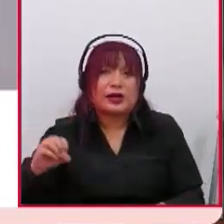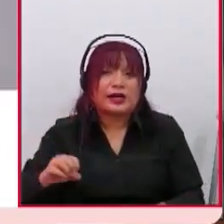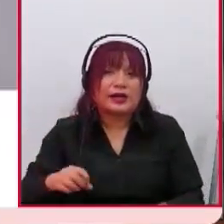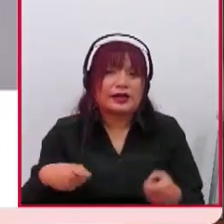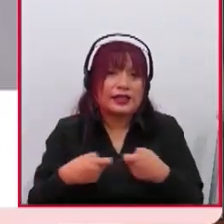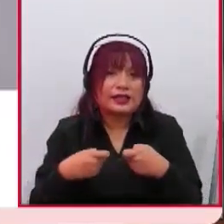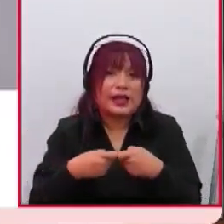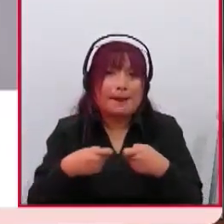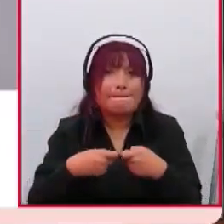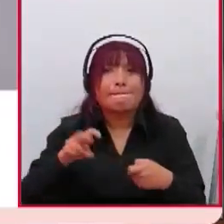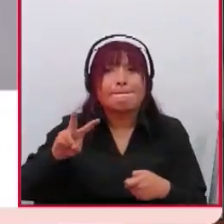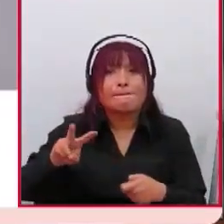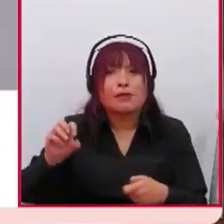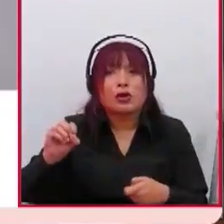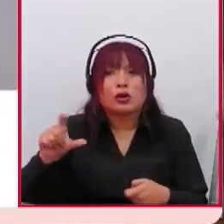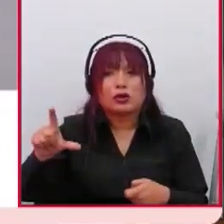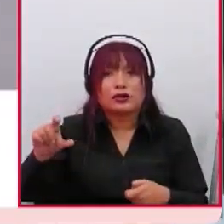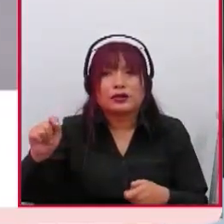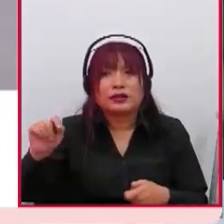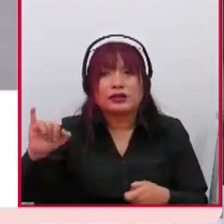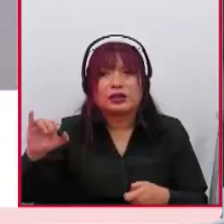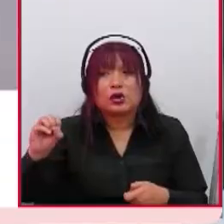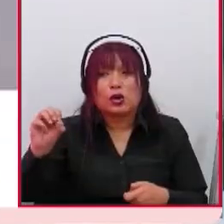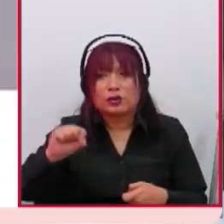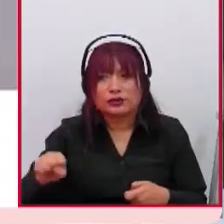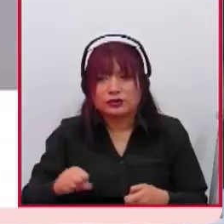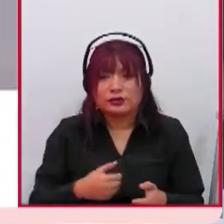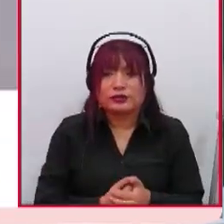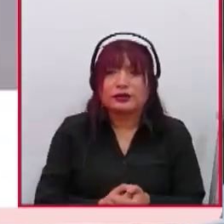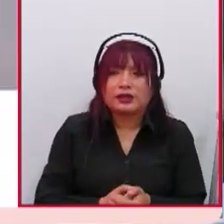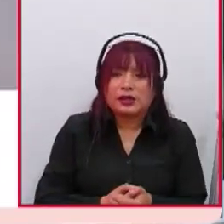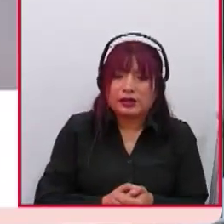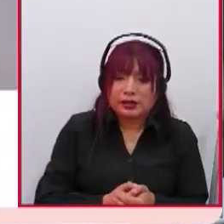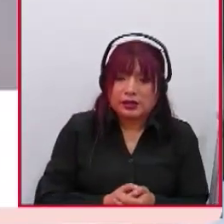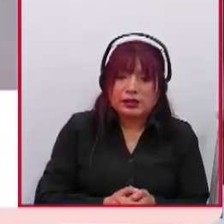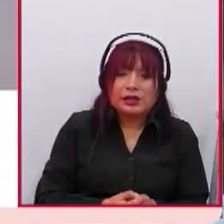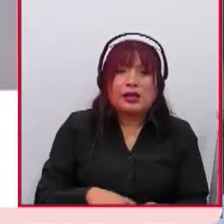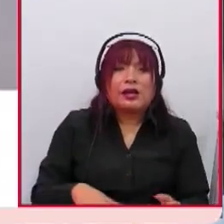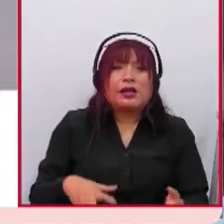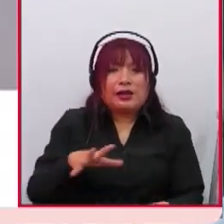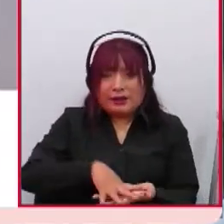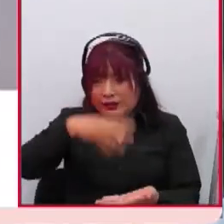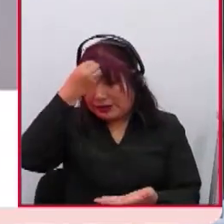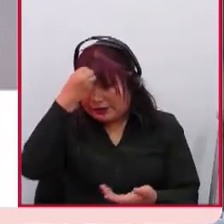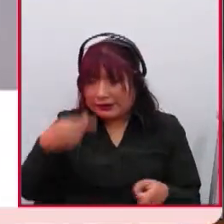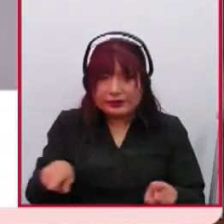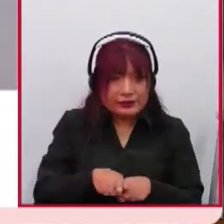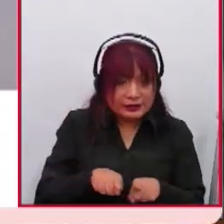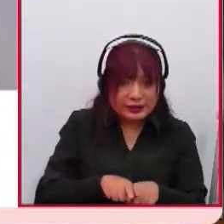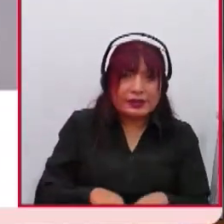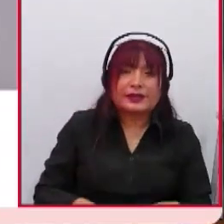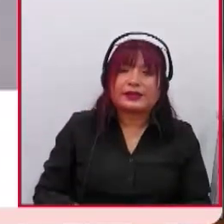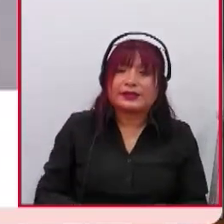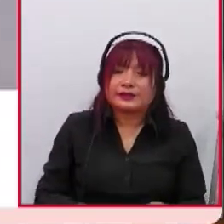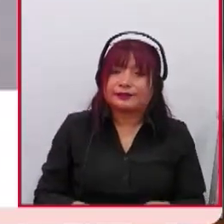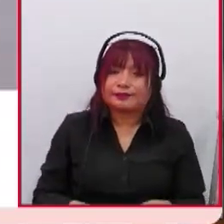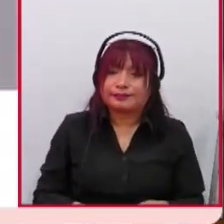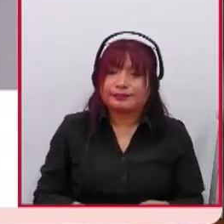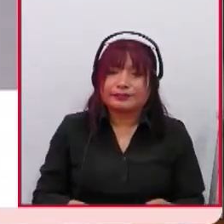dependiendo también. Como les comentaba, una de las lecciones aprendidas también era conocer en